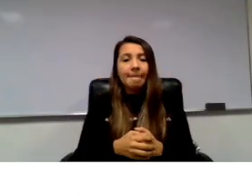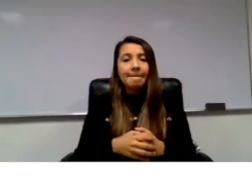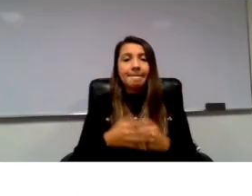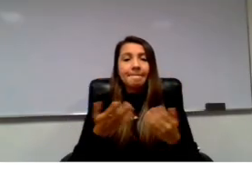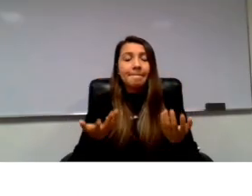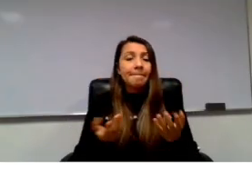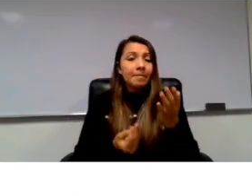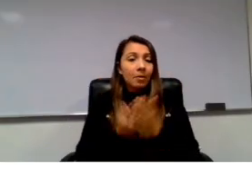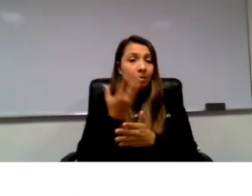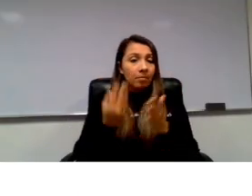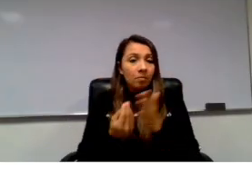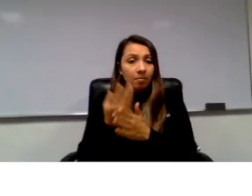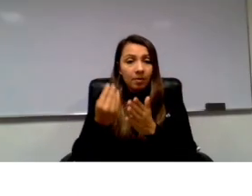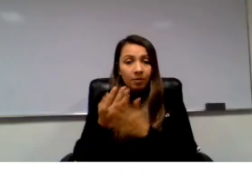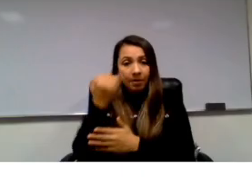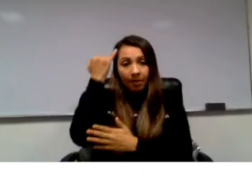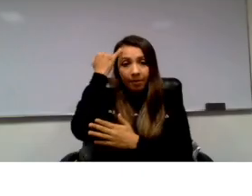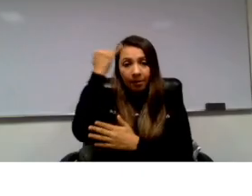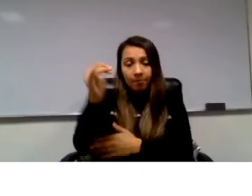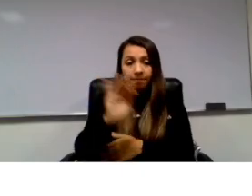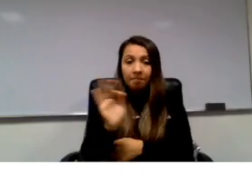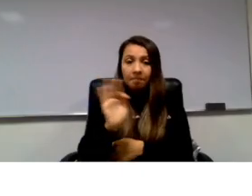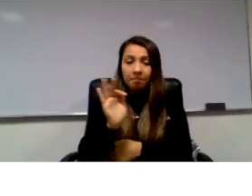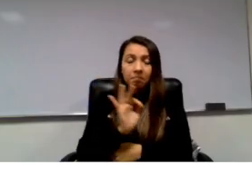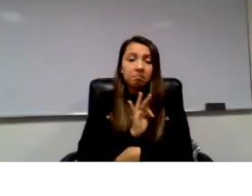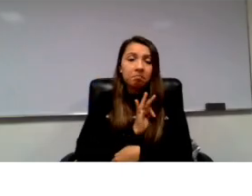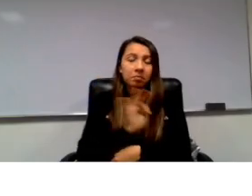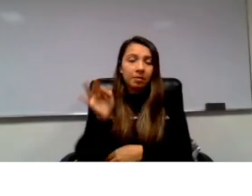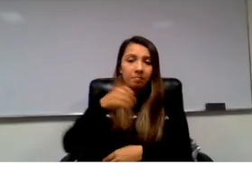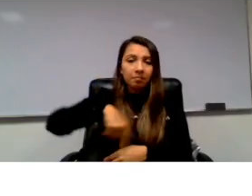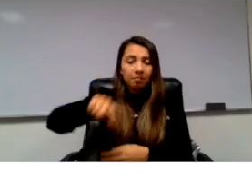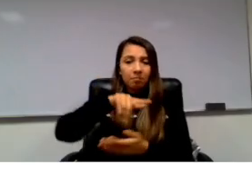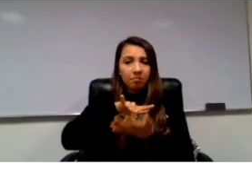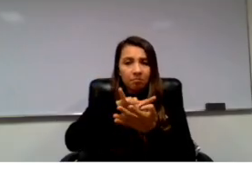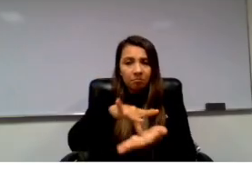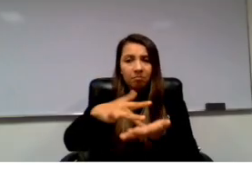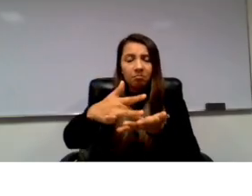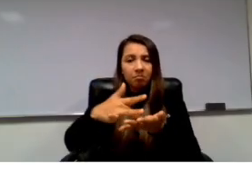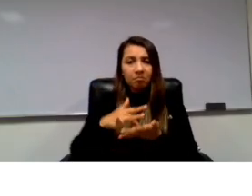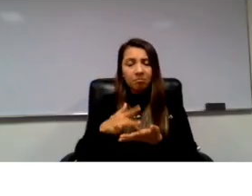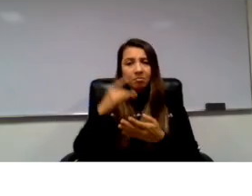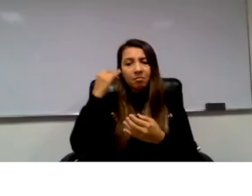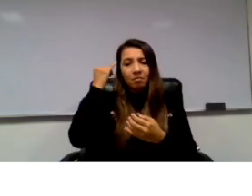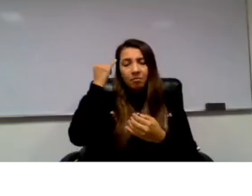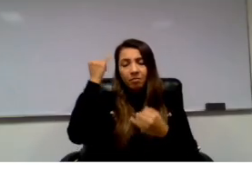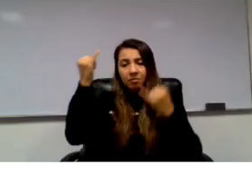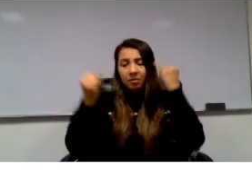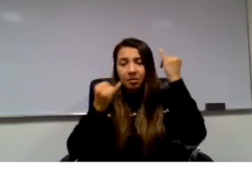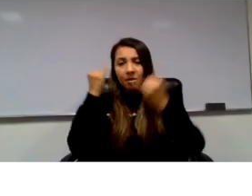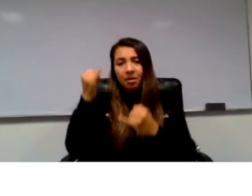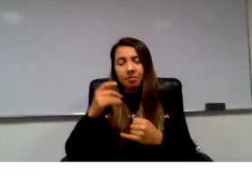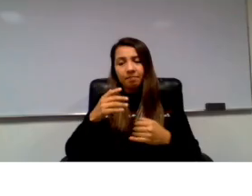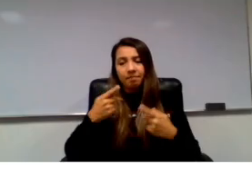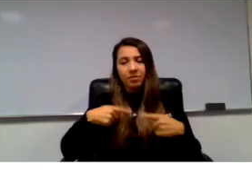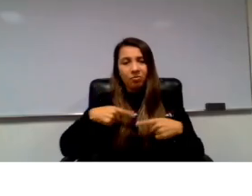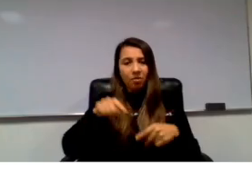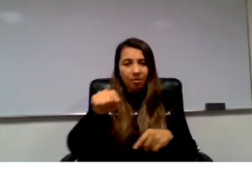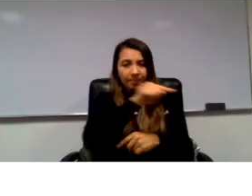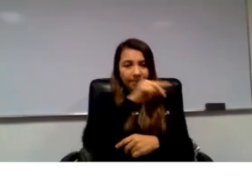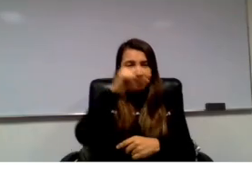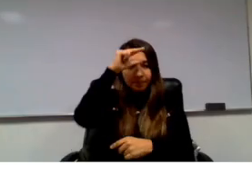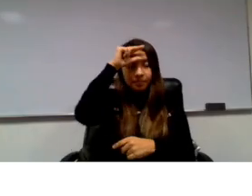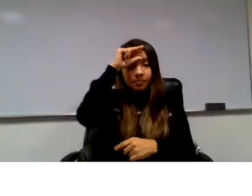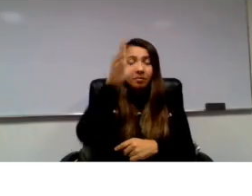Y hablando de nuevas ideas, pues tal vez podamos apoyarnos también no nada más en ideas que provienen de la inteligencia de personas,